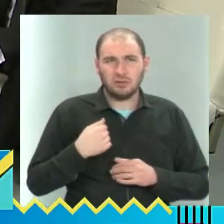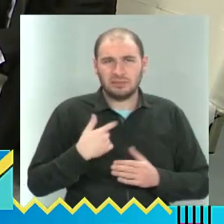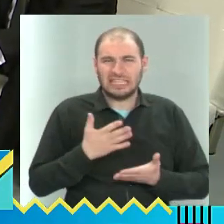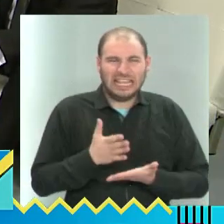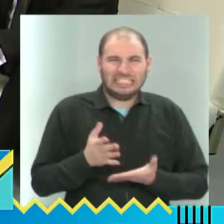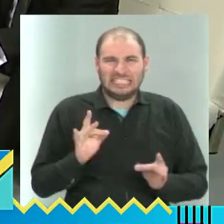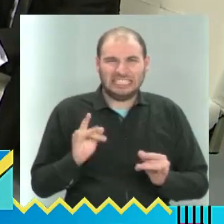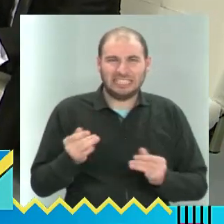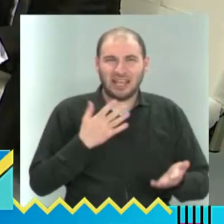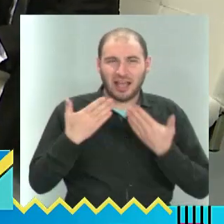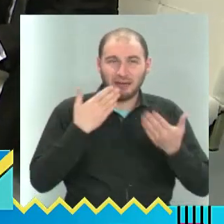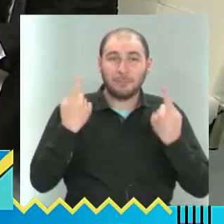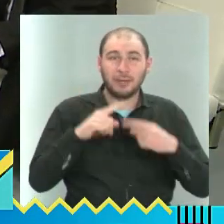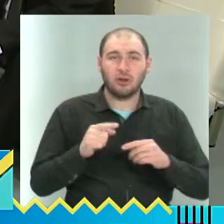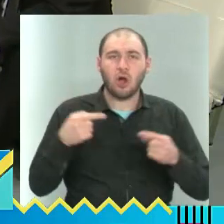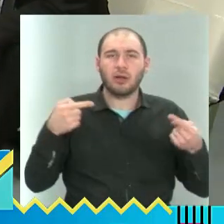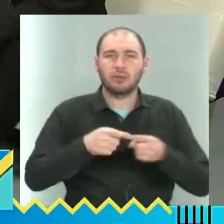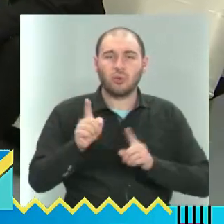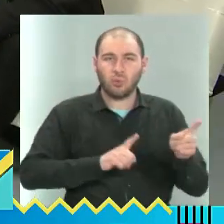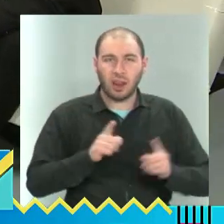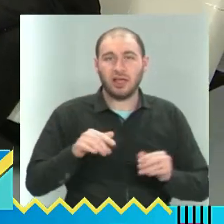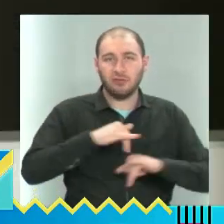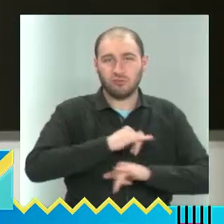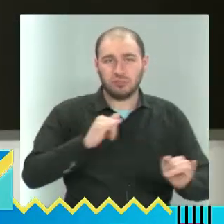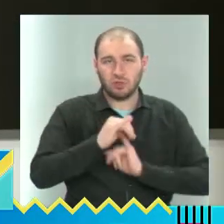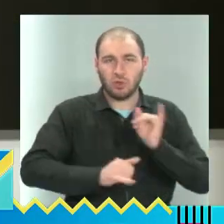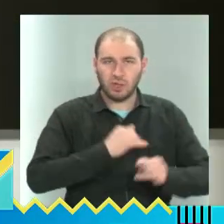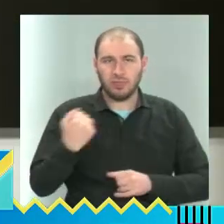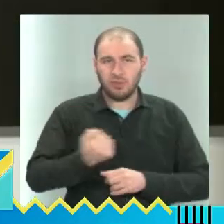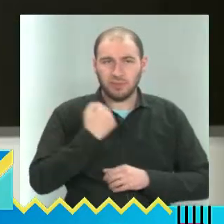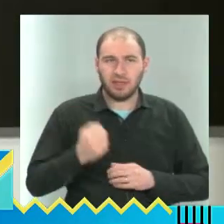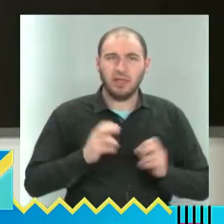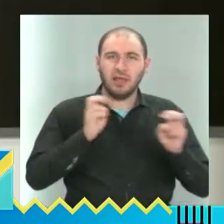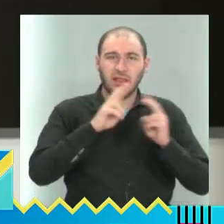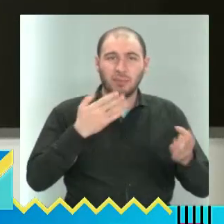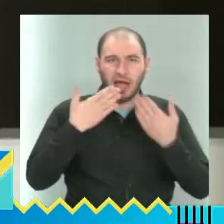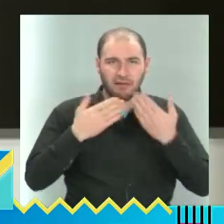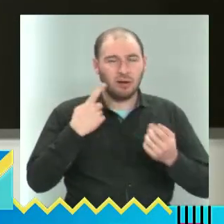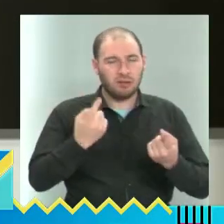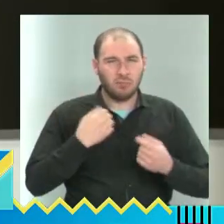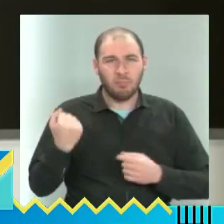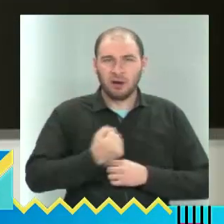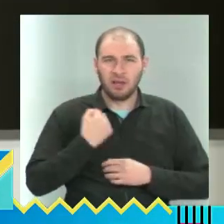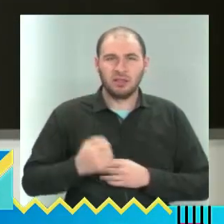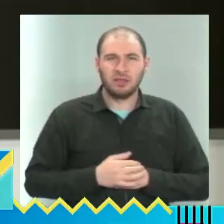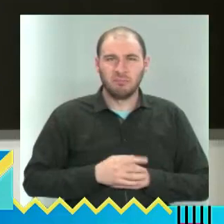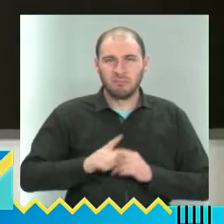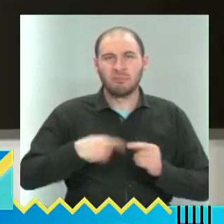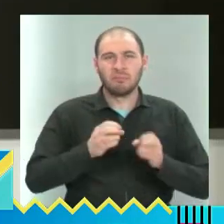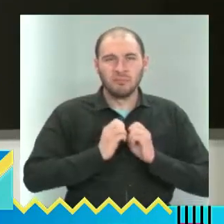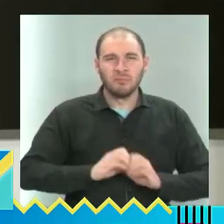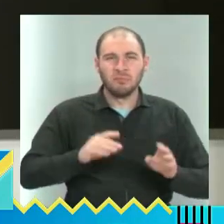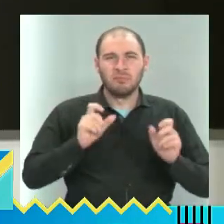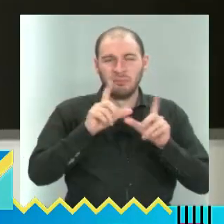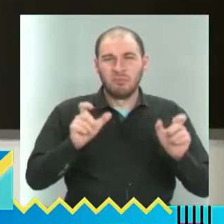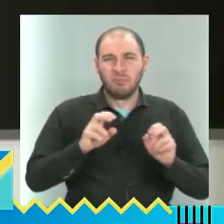para tratar estos temas, pero bueno, la idea es dar esa información necesaria. Hablar de estos temas es muy necesario. Así que bueno, lo vamos a arrancar con la